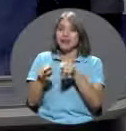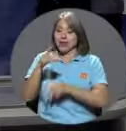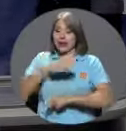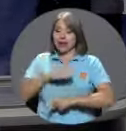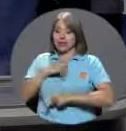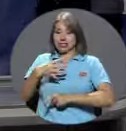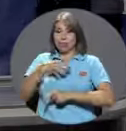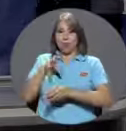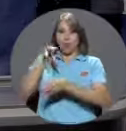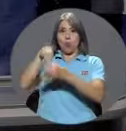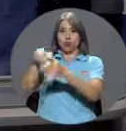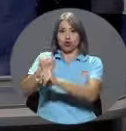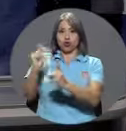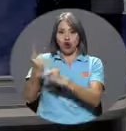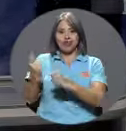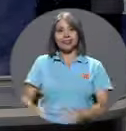responsabilidad,